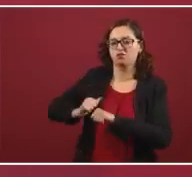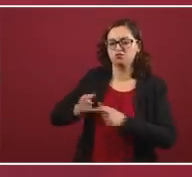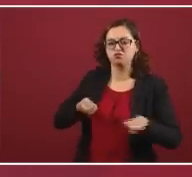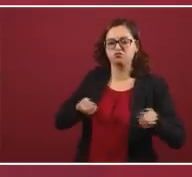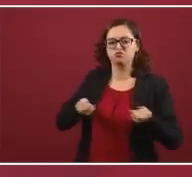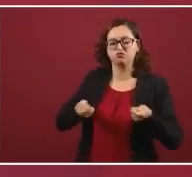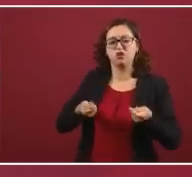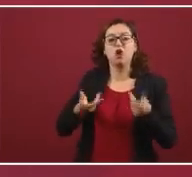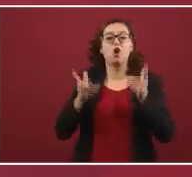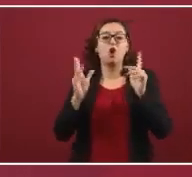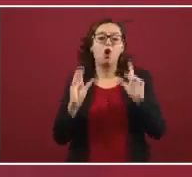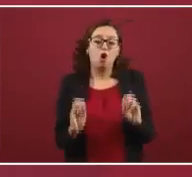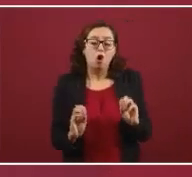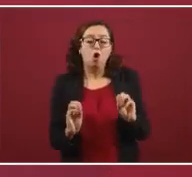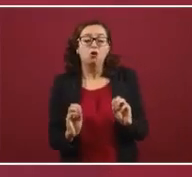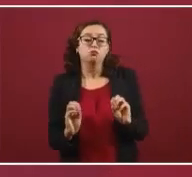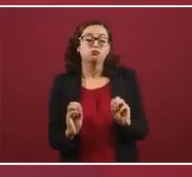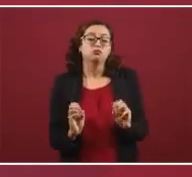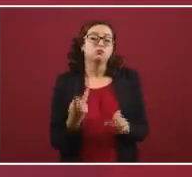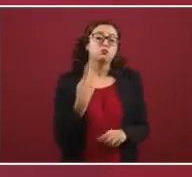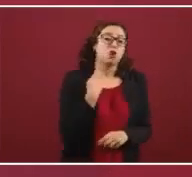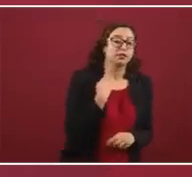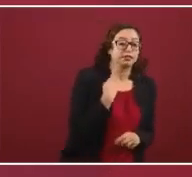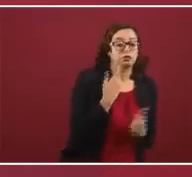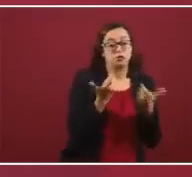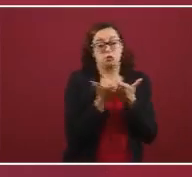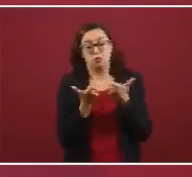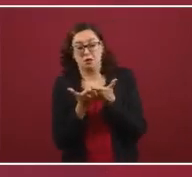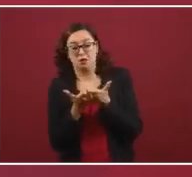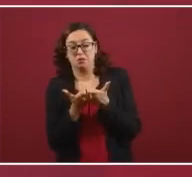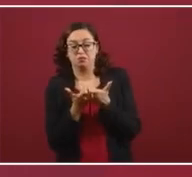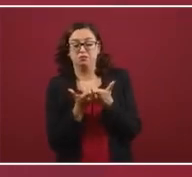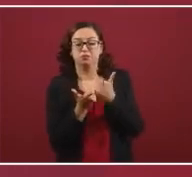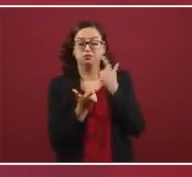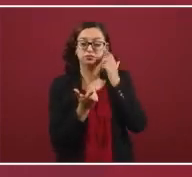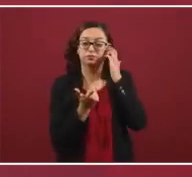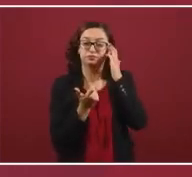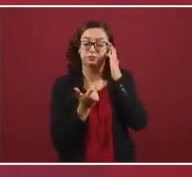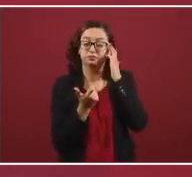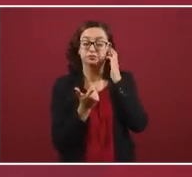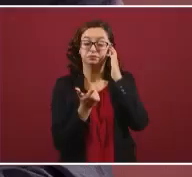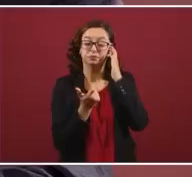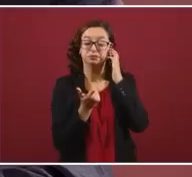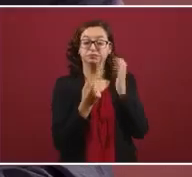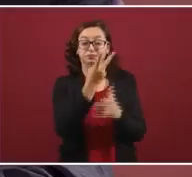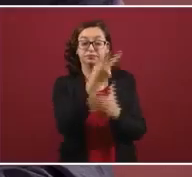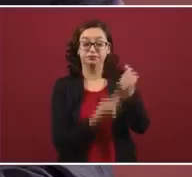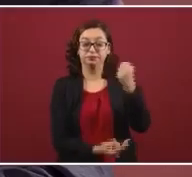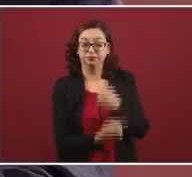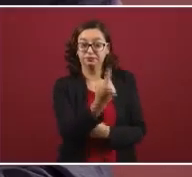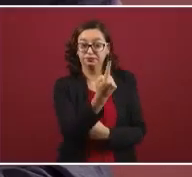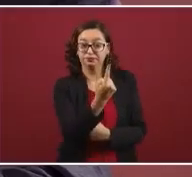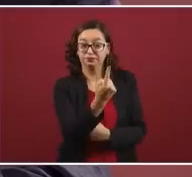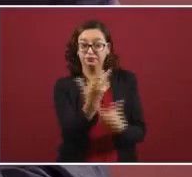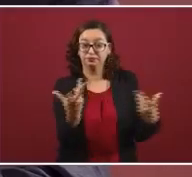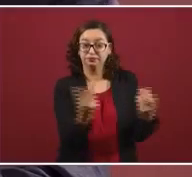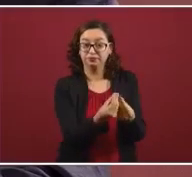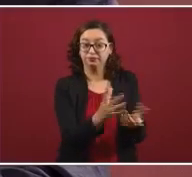como el poder económico y el poder político eran lo mismo,